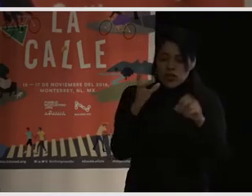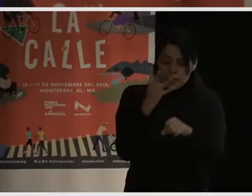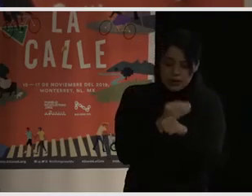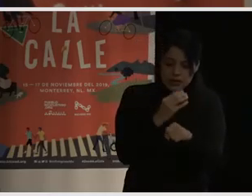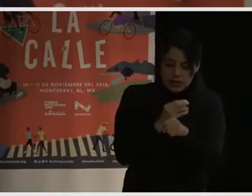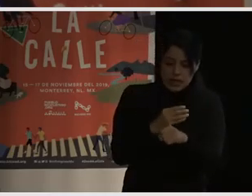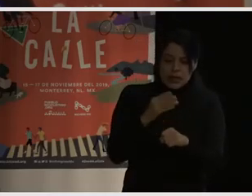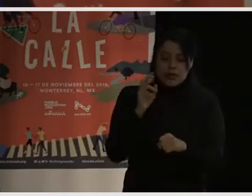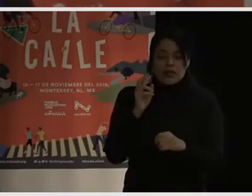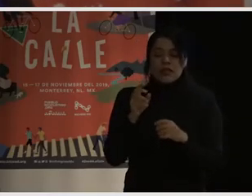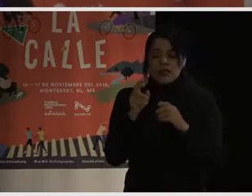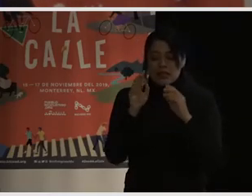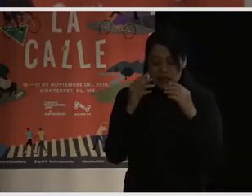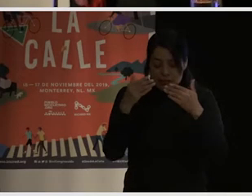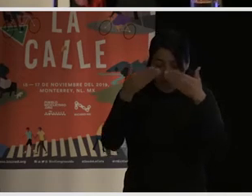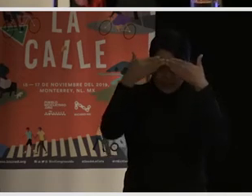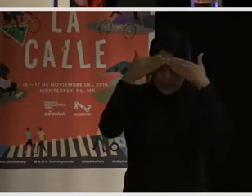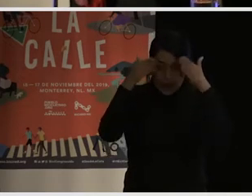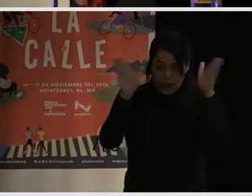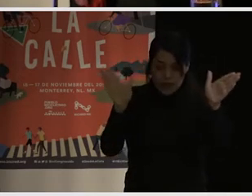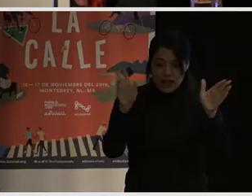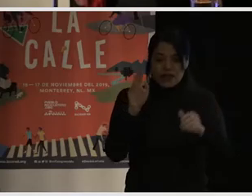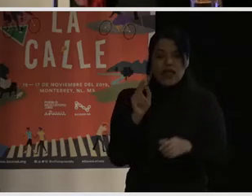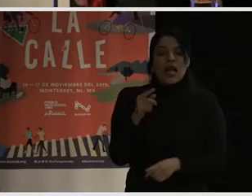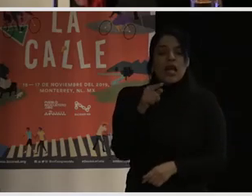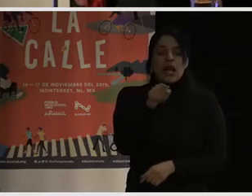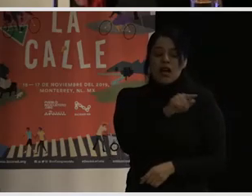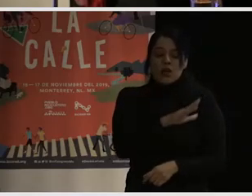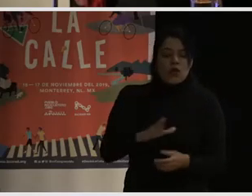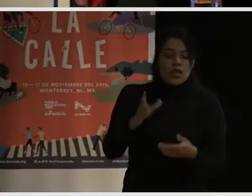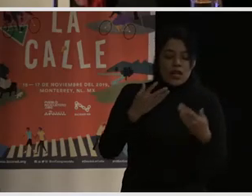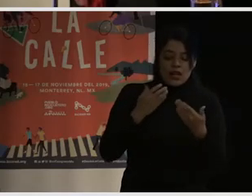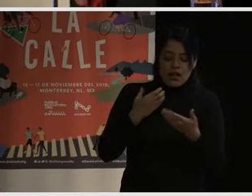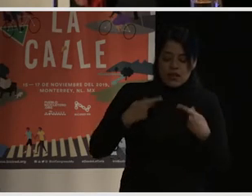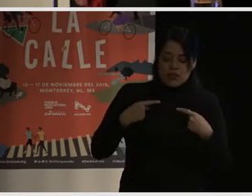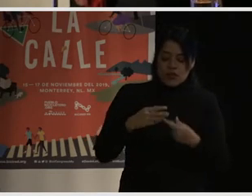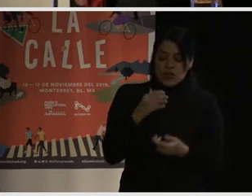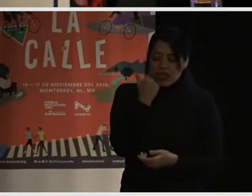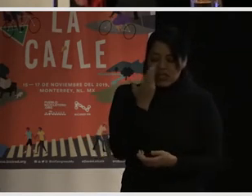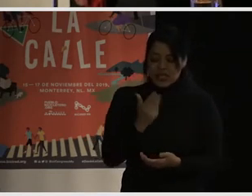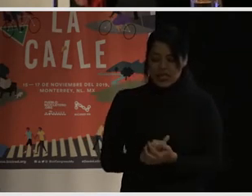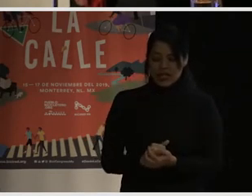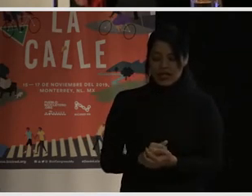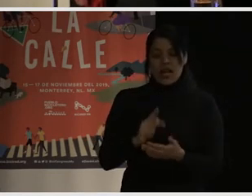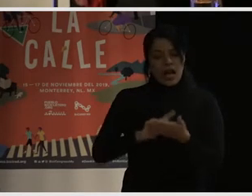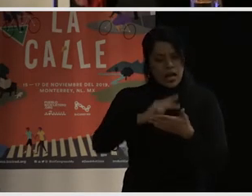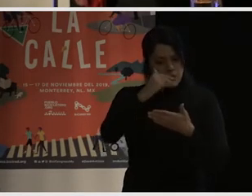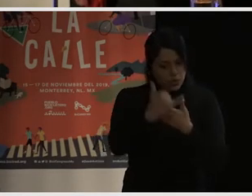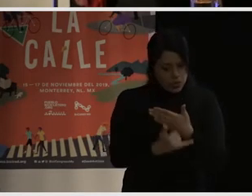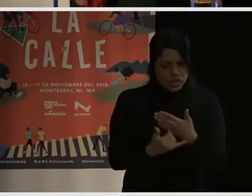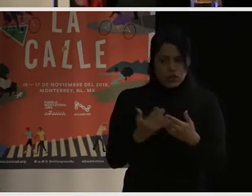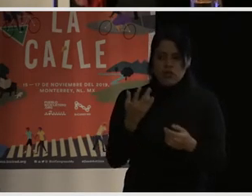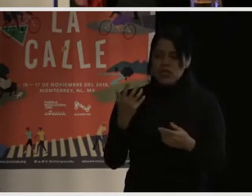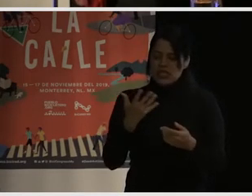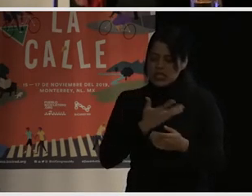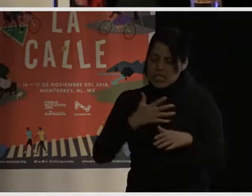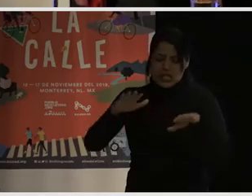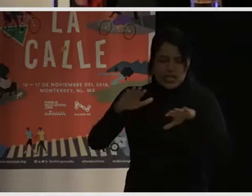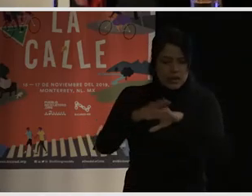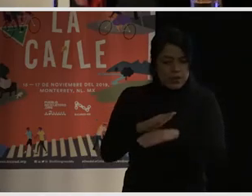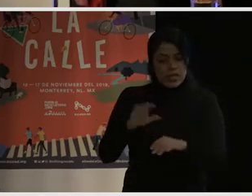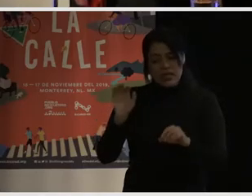visión de la ciudadanía y pues desde ahí o sea incluso hay proyectos que se tienen que modificar que tal vez no nos gusta